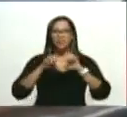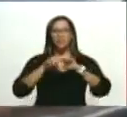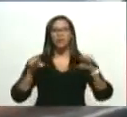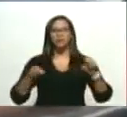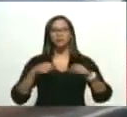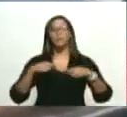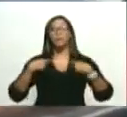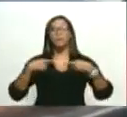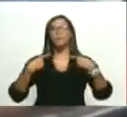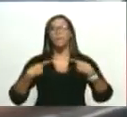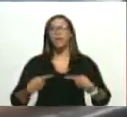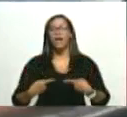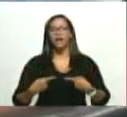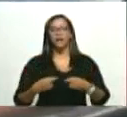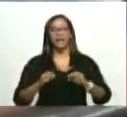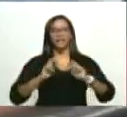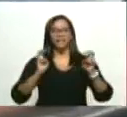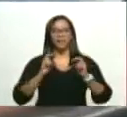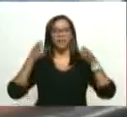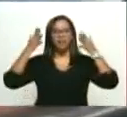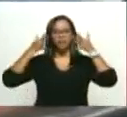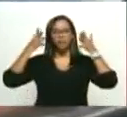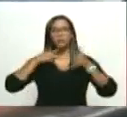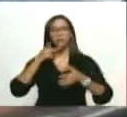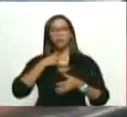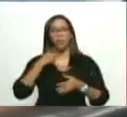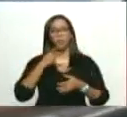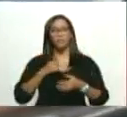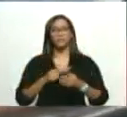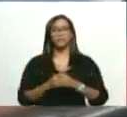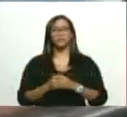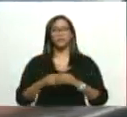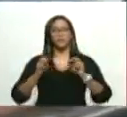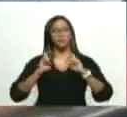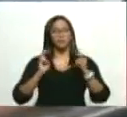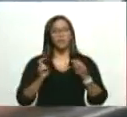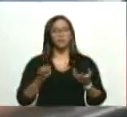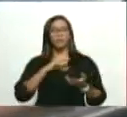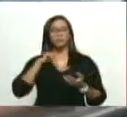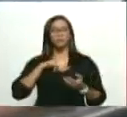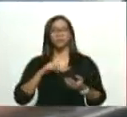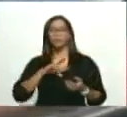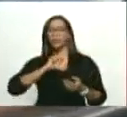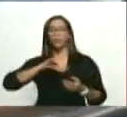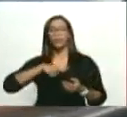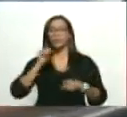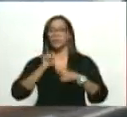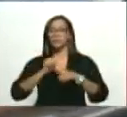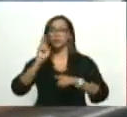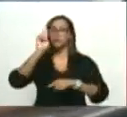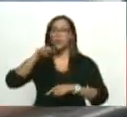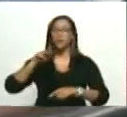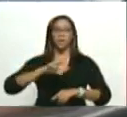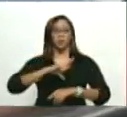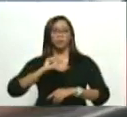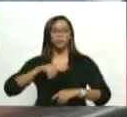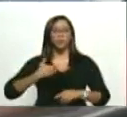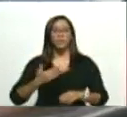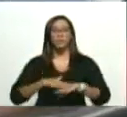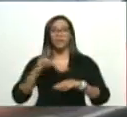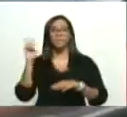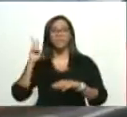popular, el tema de la formación política, que es muy importante para nosotros. No podemos descuidarlo nunca. No, nosotros en Venezuela logramos